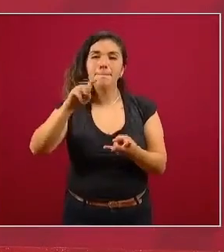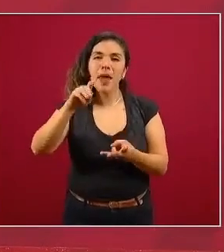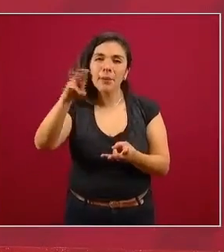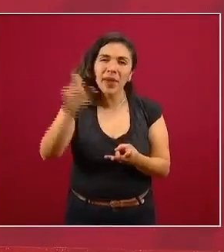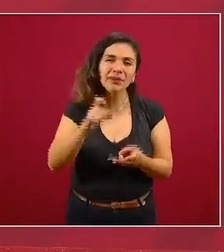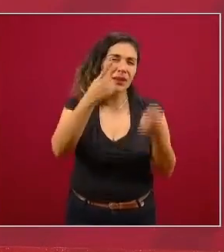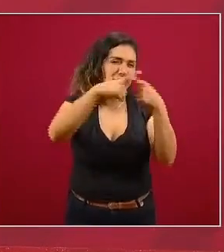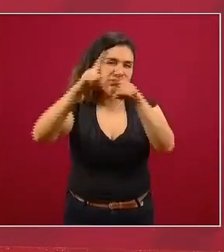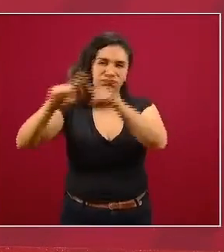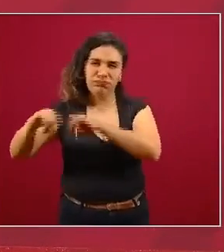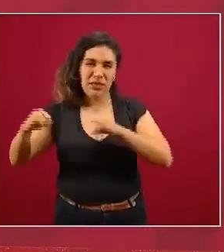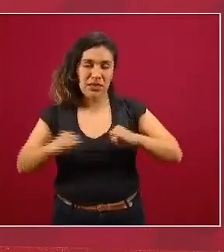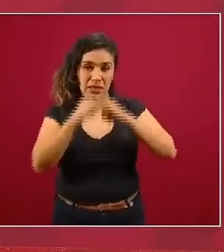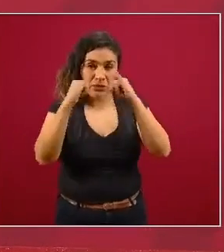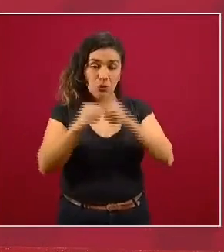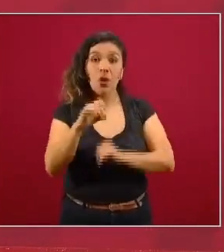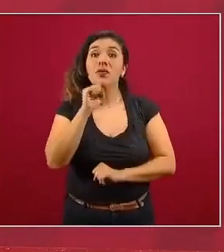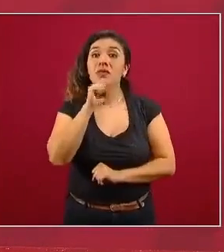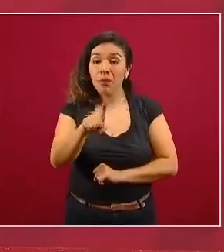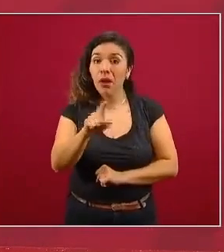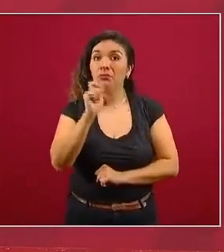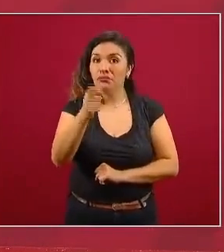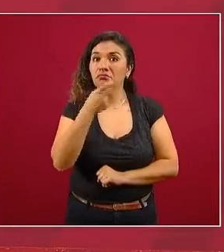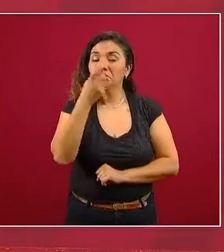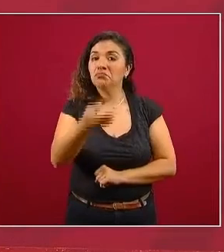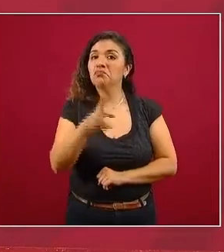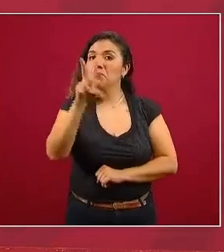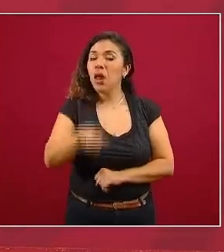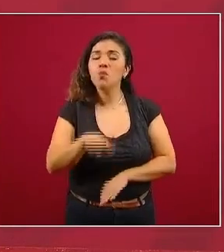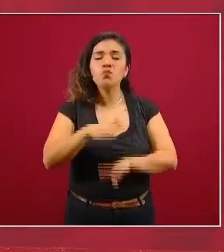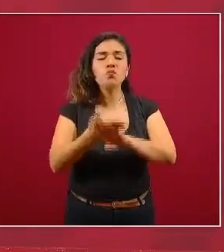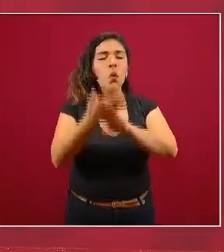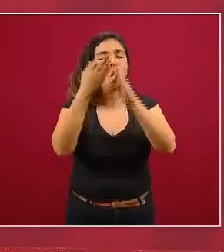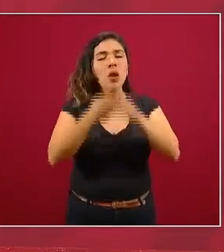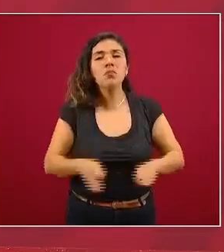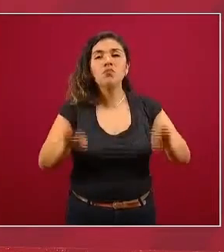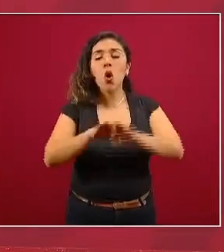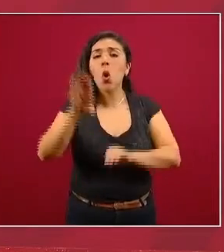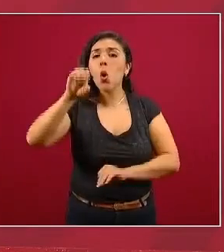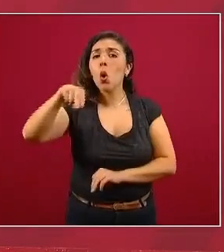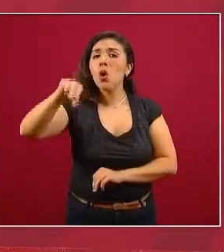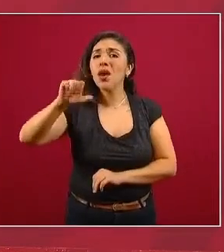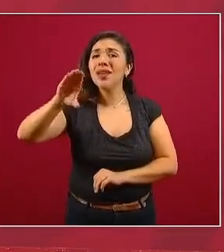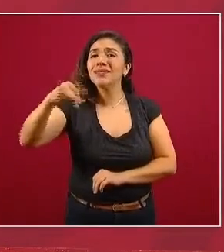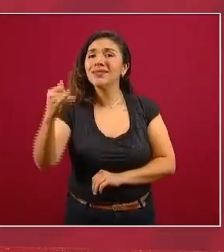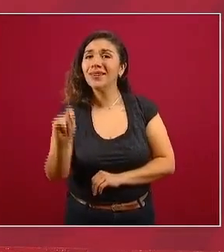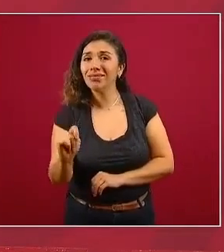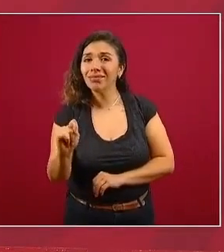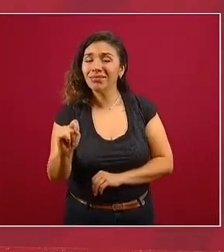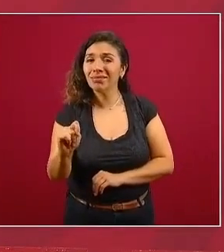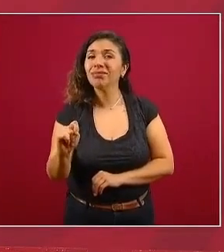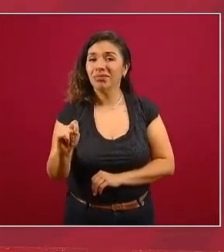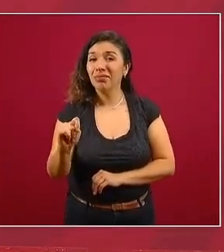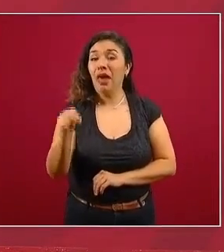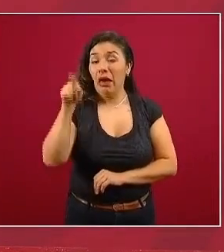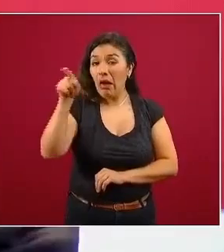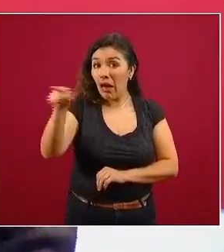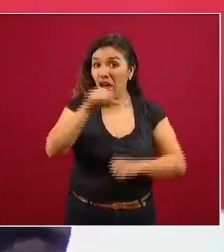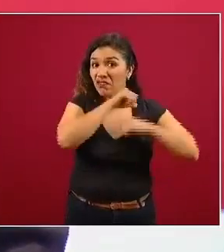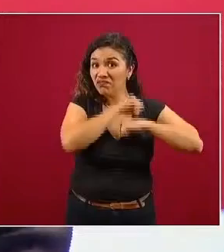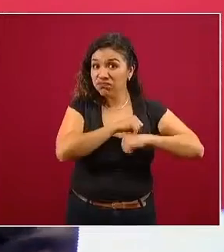el ISSSTE, Pemex, etcétera, las demás instituciones. Destaco también la importante misión de CONACYT, el Consejo Nacional de Ciencia y